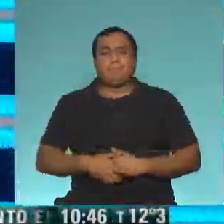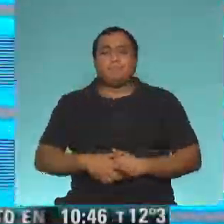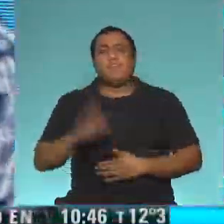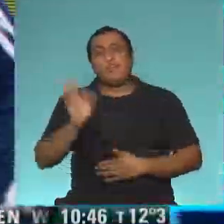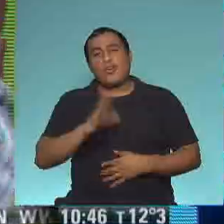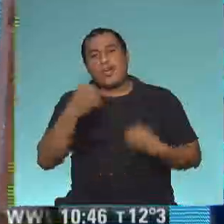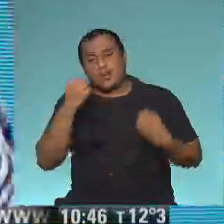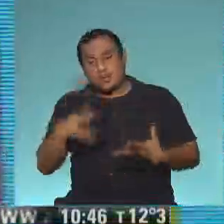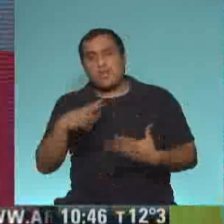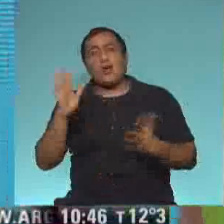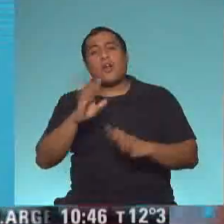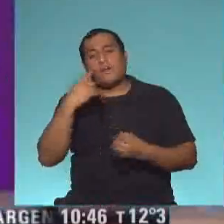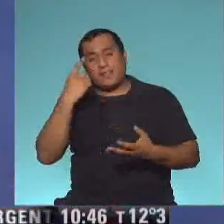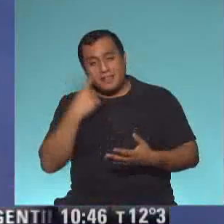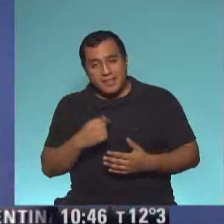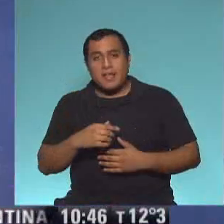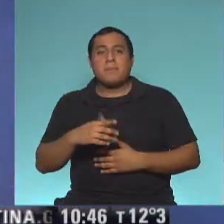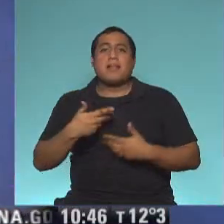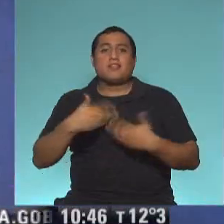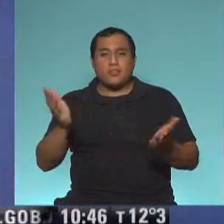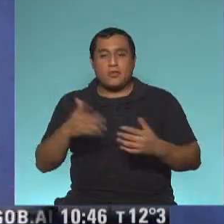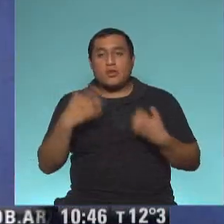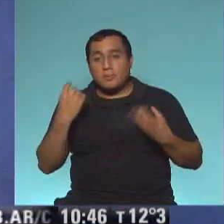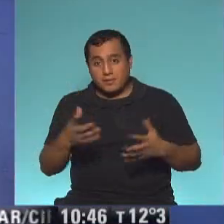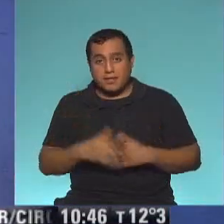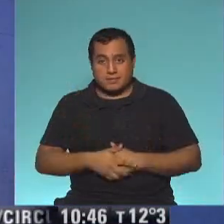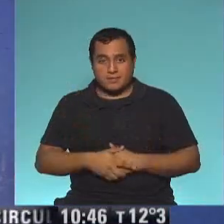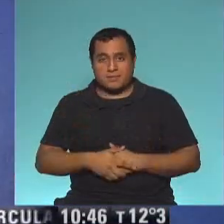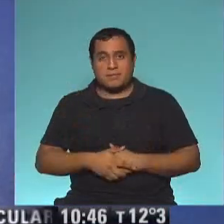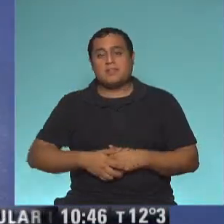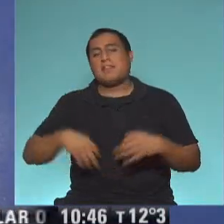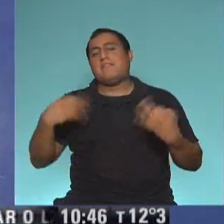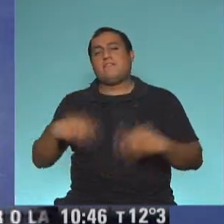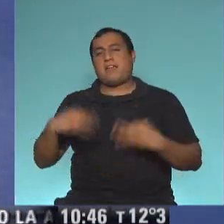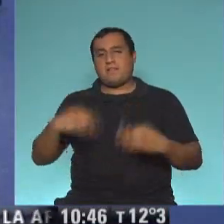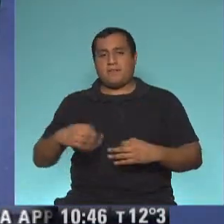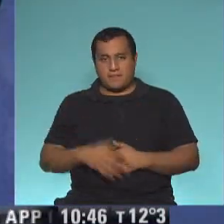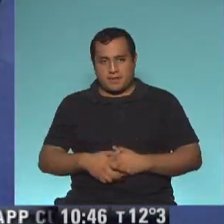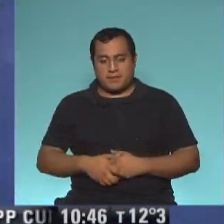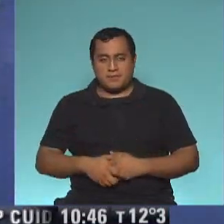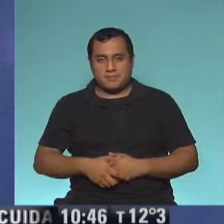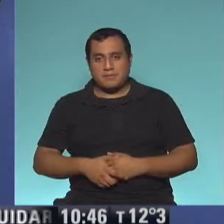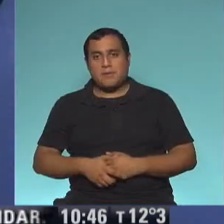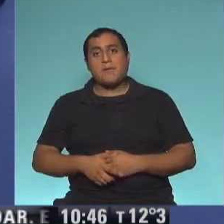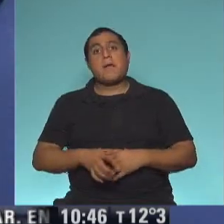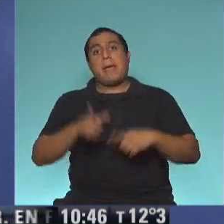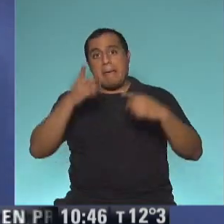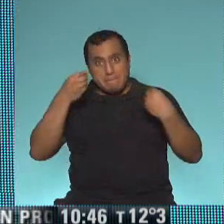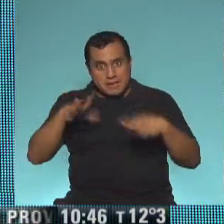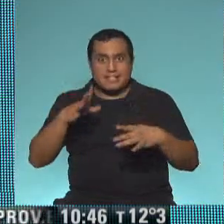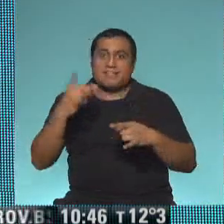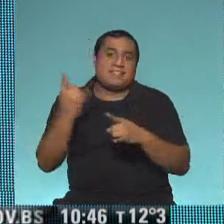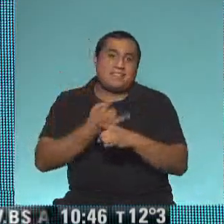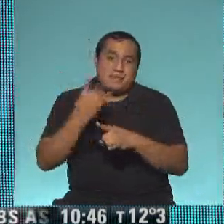día. Buen día. Profe, bienvenido. ¿Cómo les va? Bien. ¿Todo bien? Muy tu bien. Bueno, vamos a empezar como